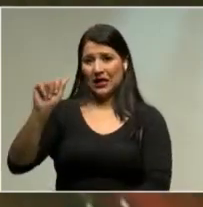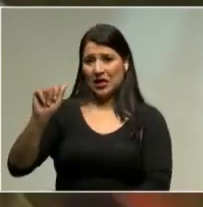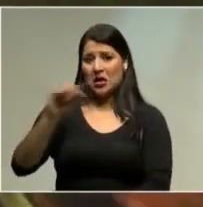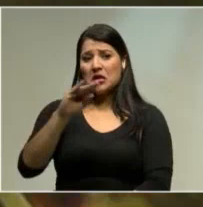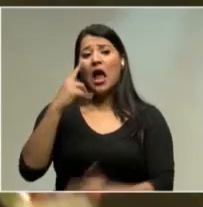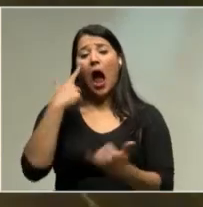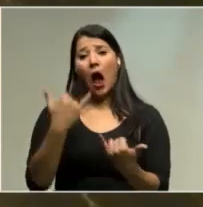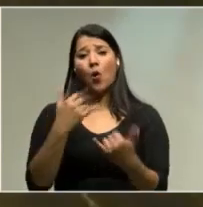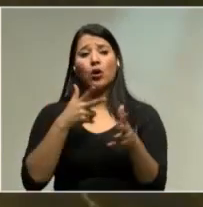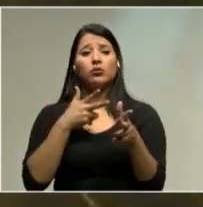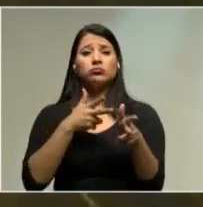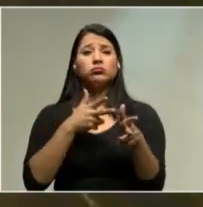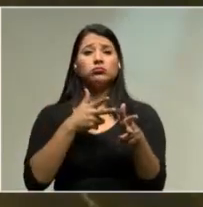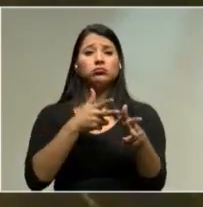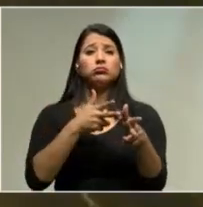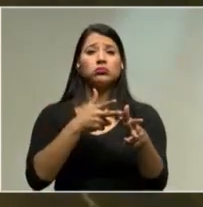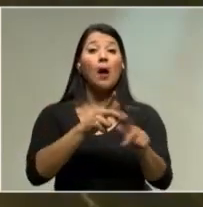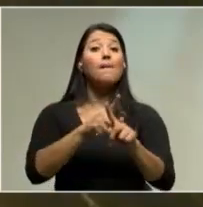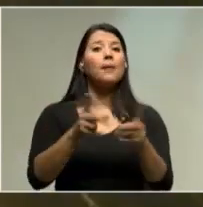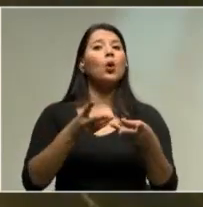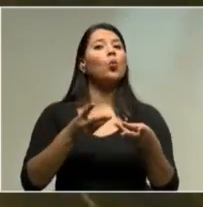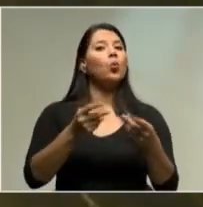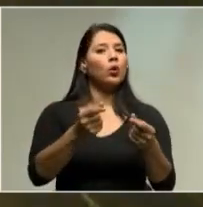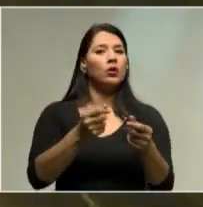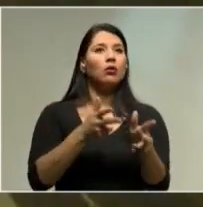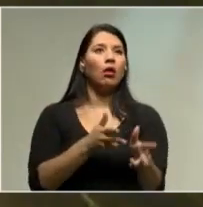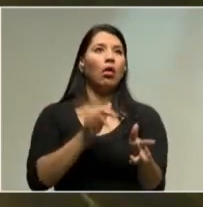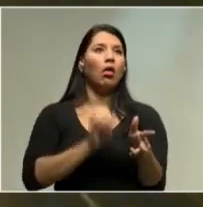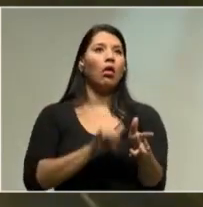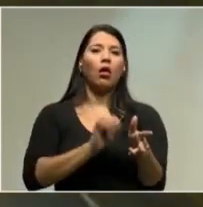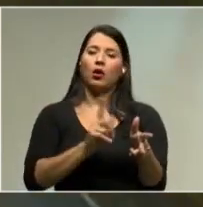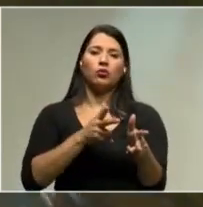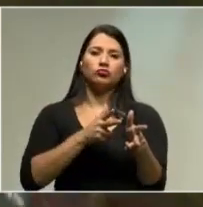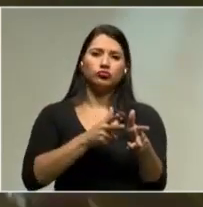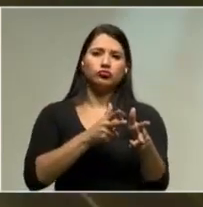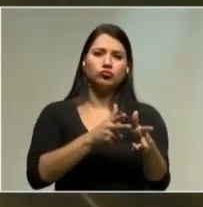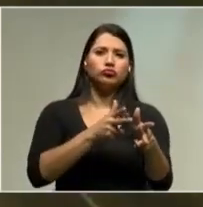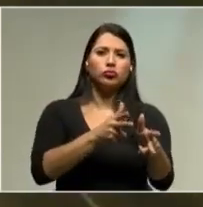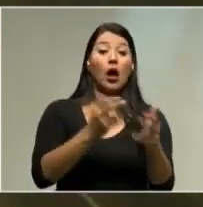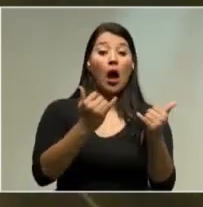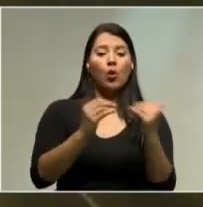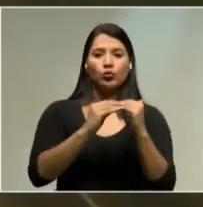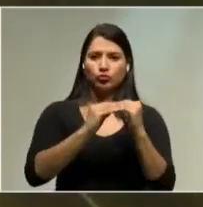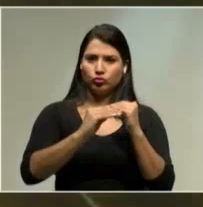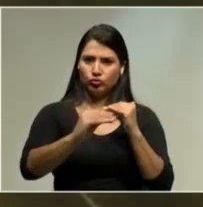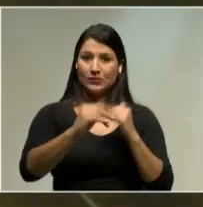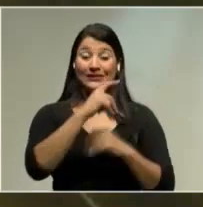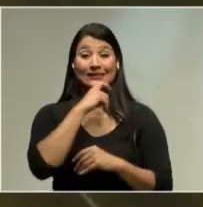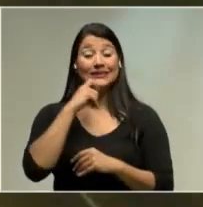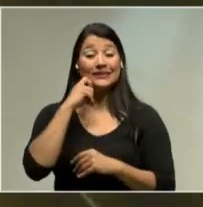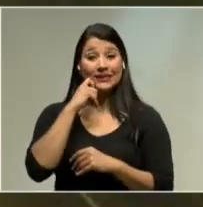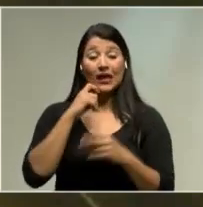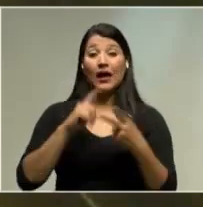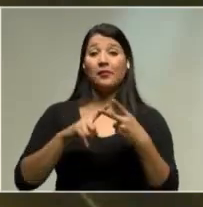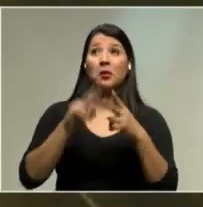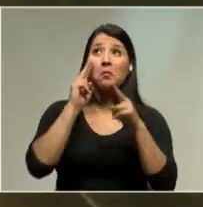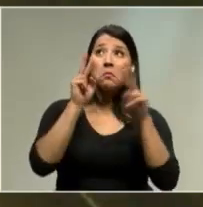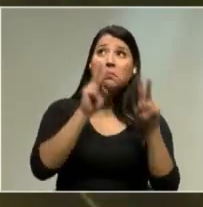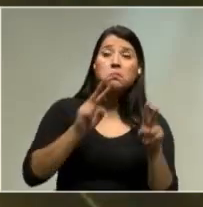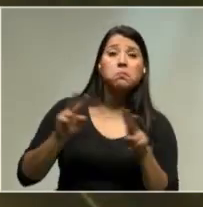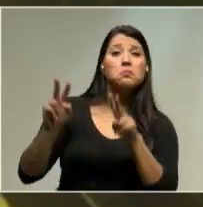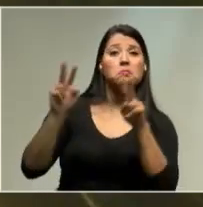ve lento pero fluido. La superficie de rodaje está seca, la